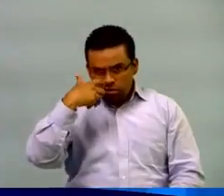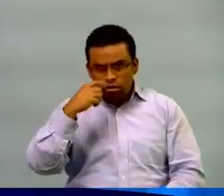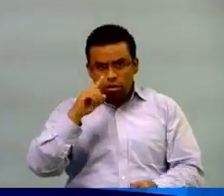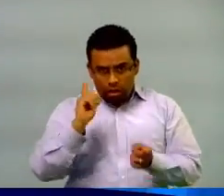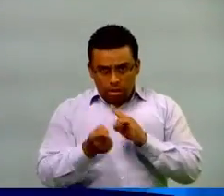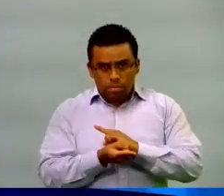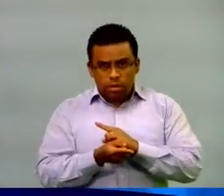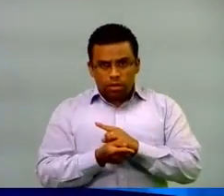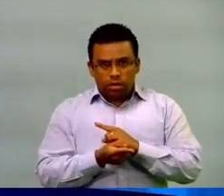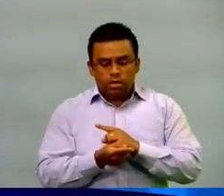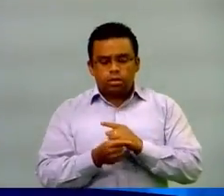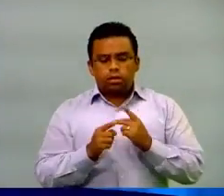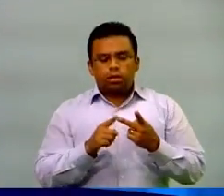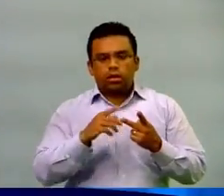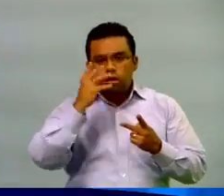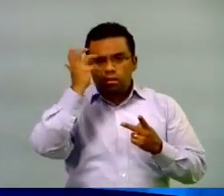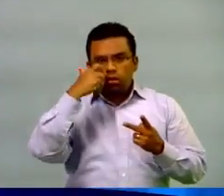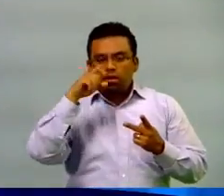evaluación debe cambiar?